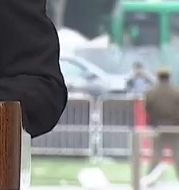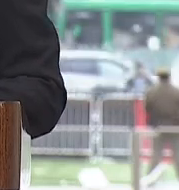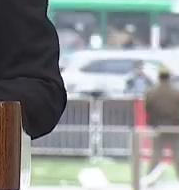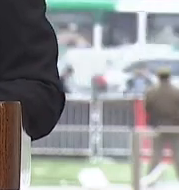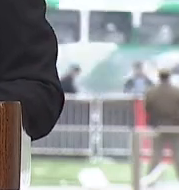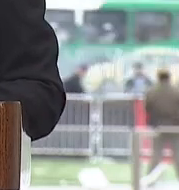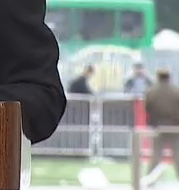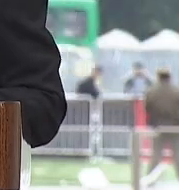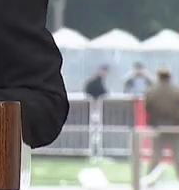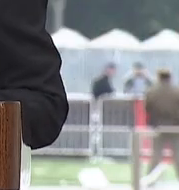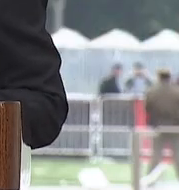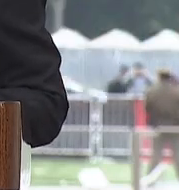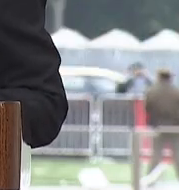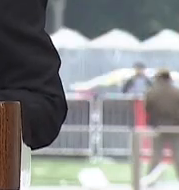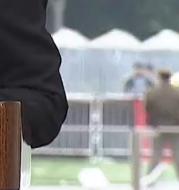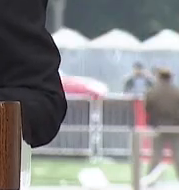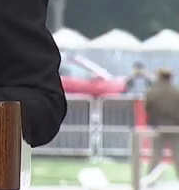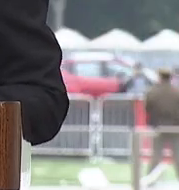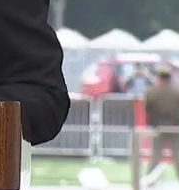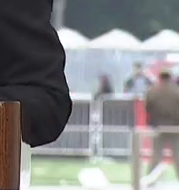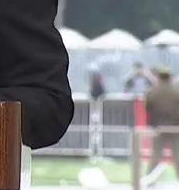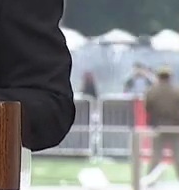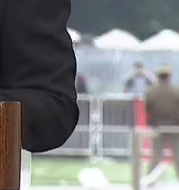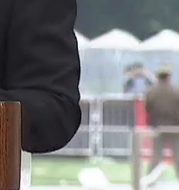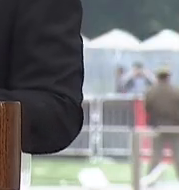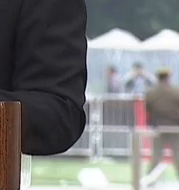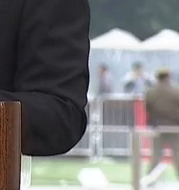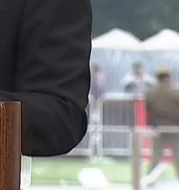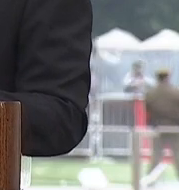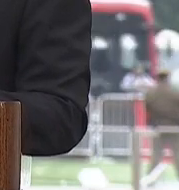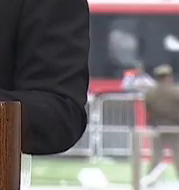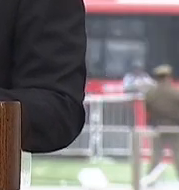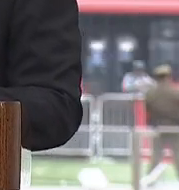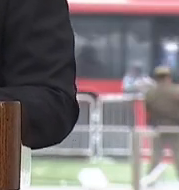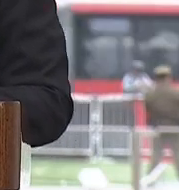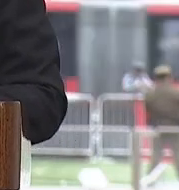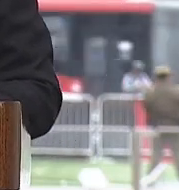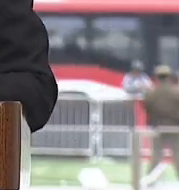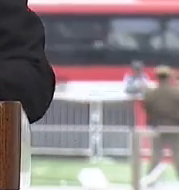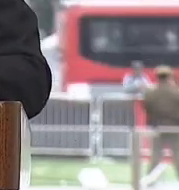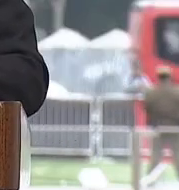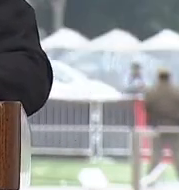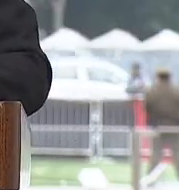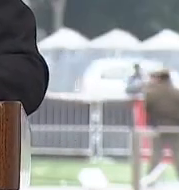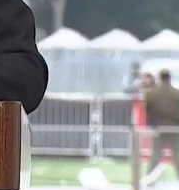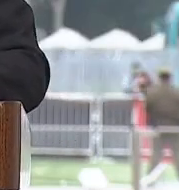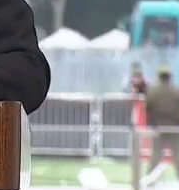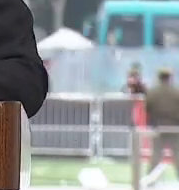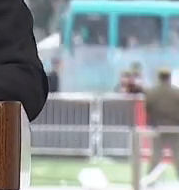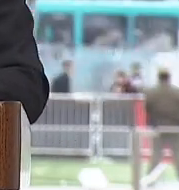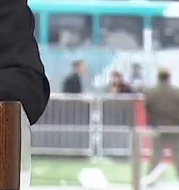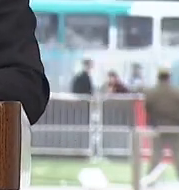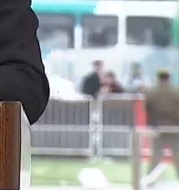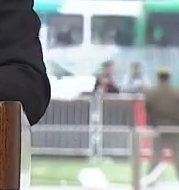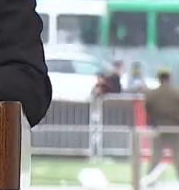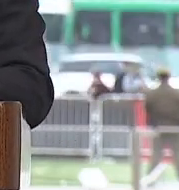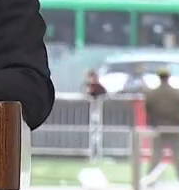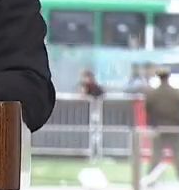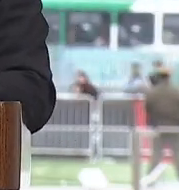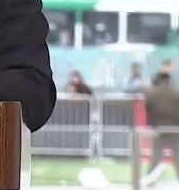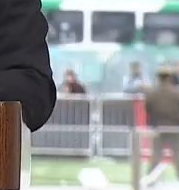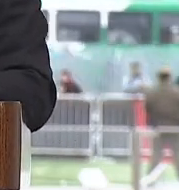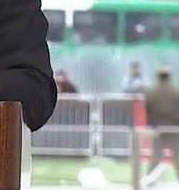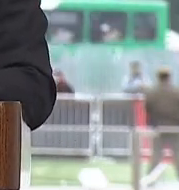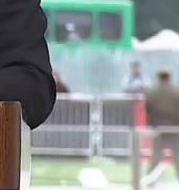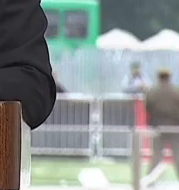la protección de ella, entre otros puntos. Y también hace un repaso por lo que fue el resultado del plebiscito, señalando que recoge el resultado dado